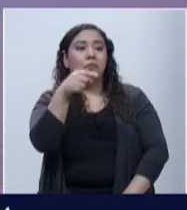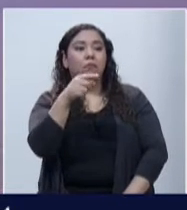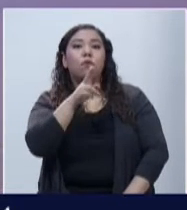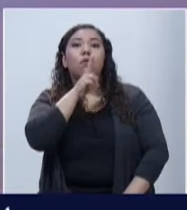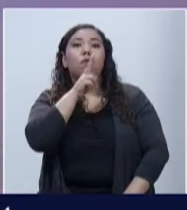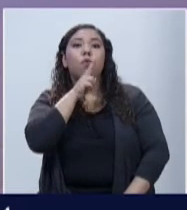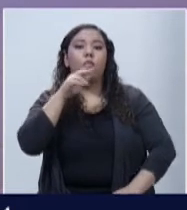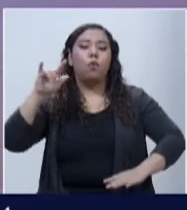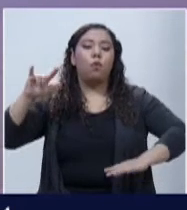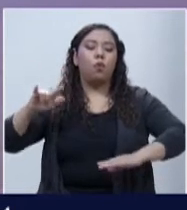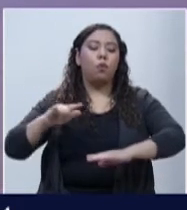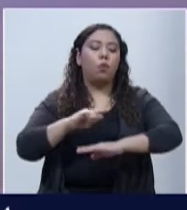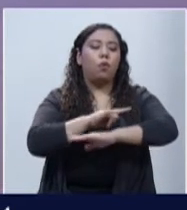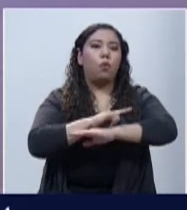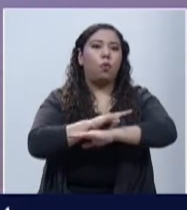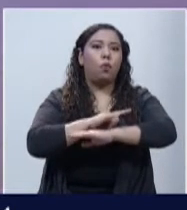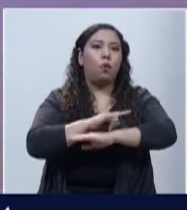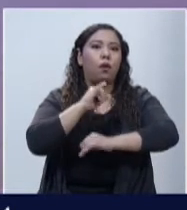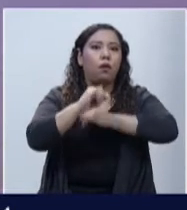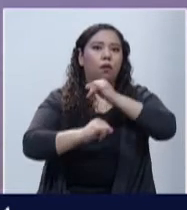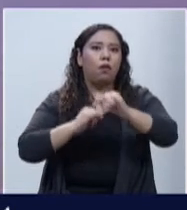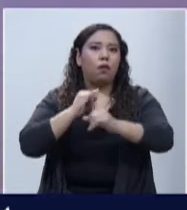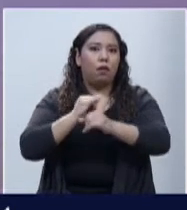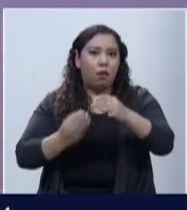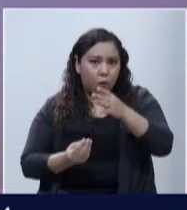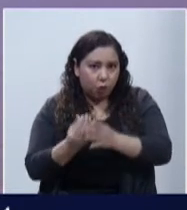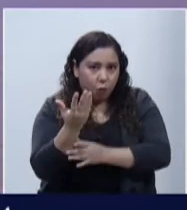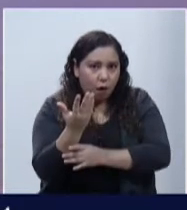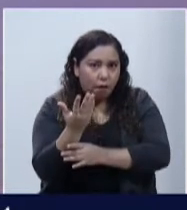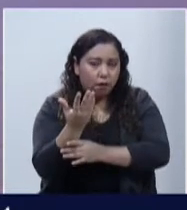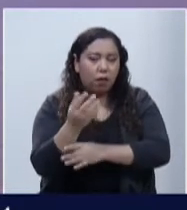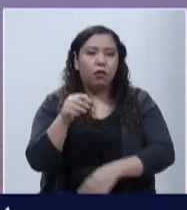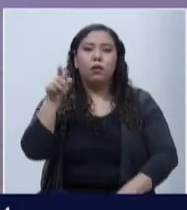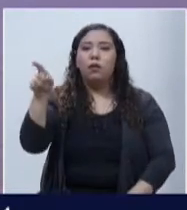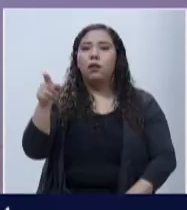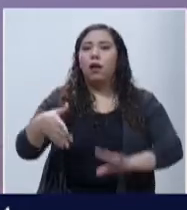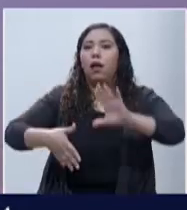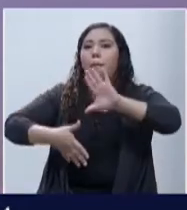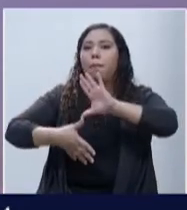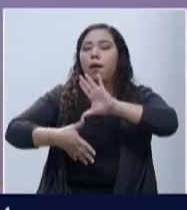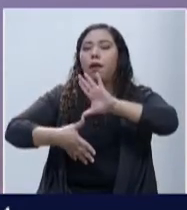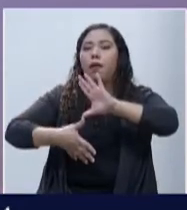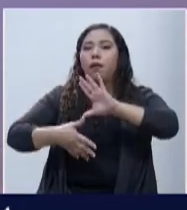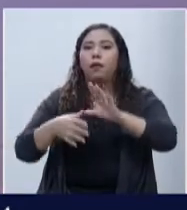palmerola en esta feria de reuters américas 2021